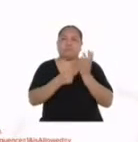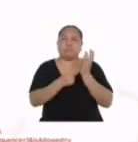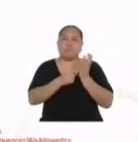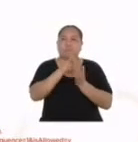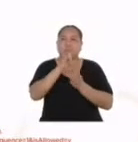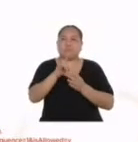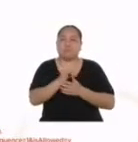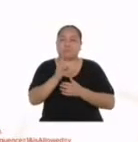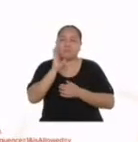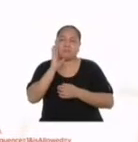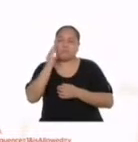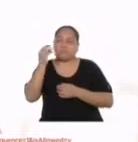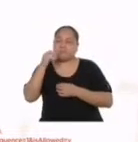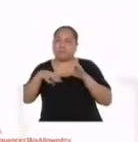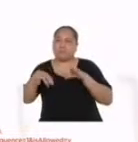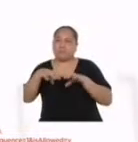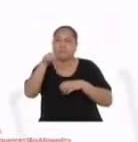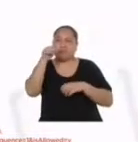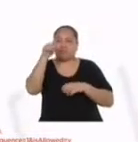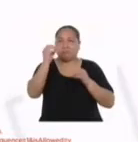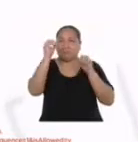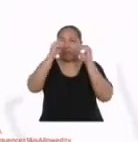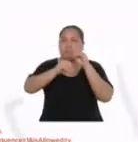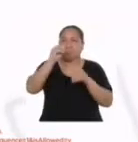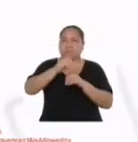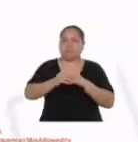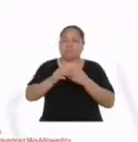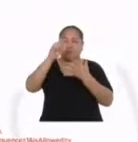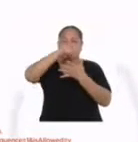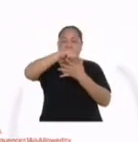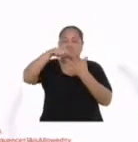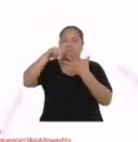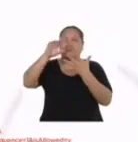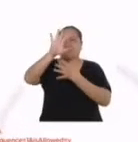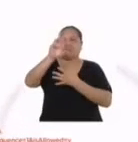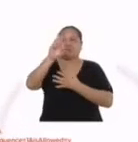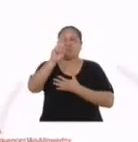en la actividad generadora. Aquí debes aplicar las 5